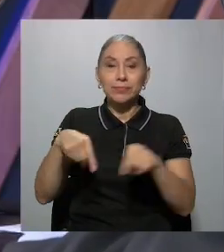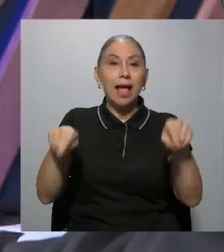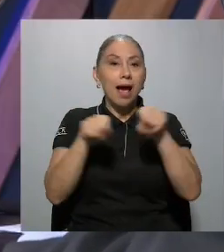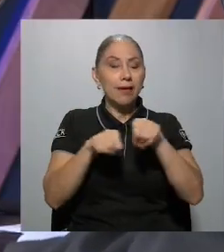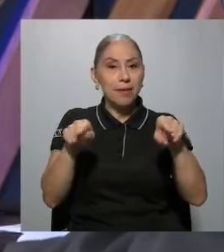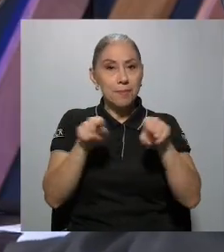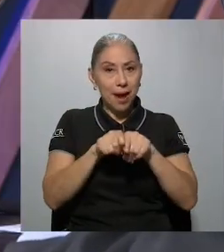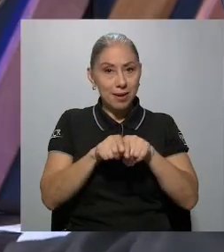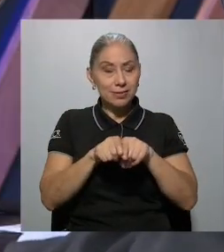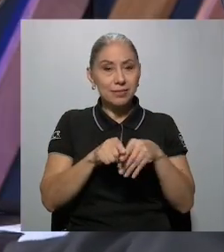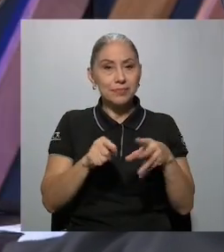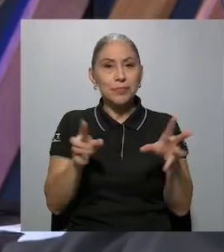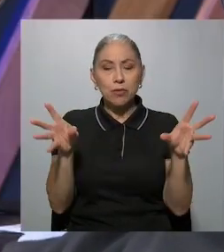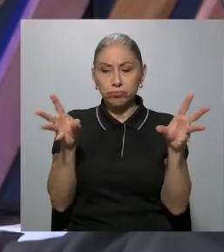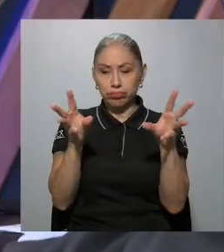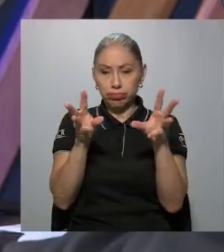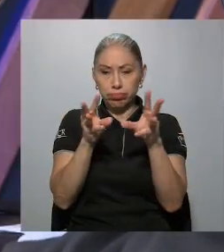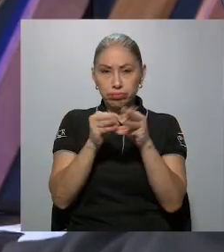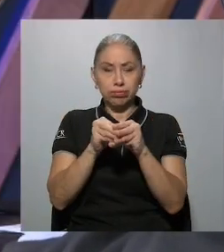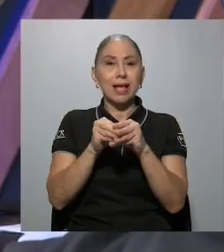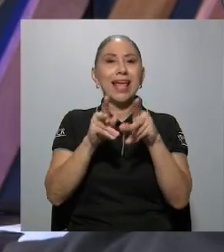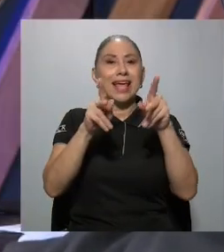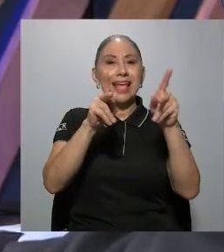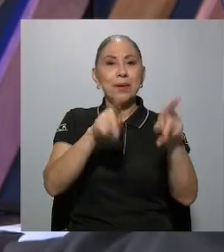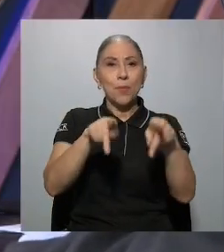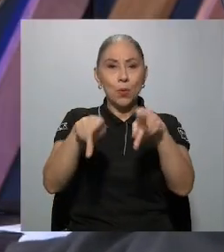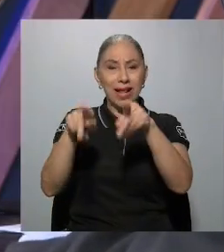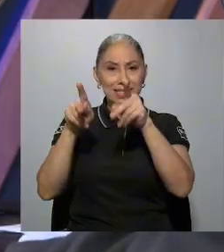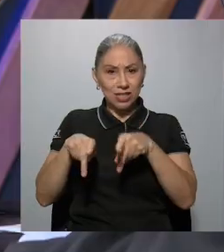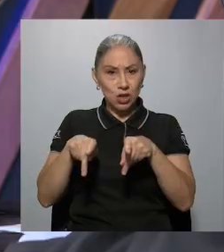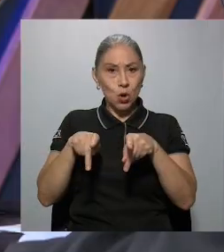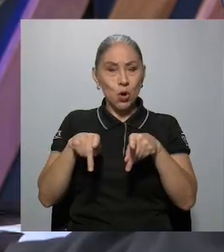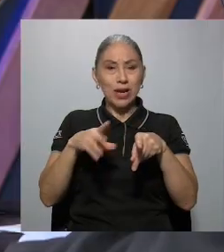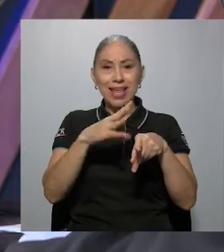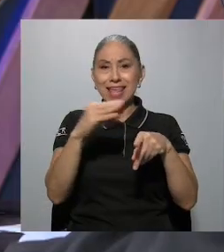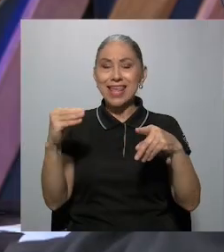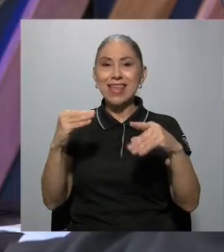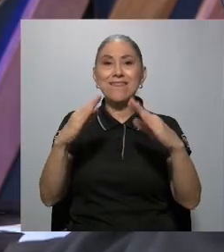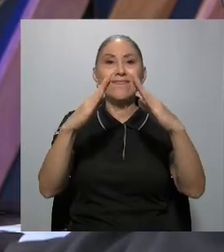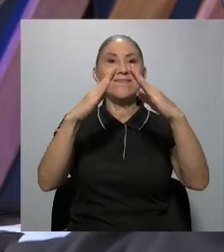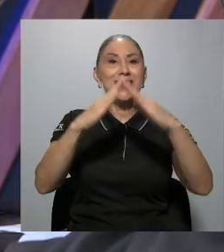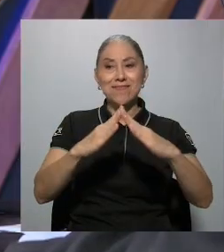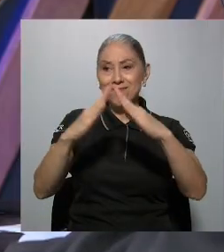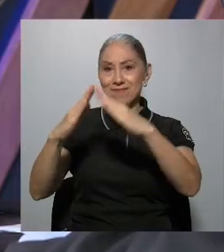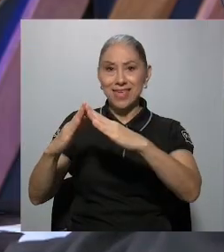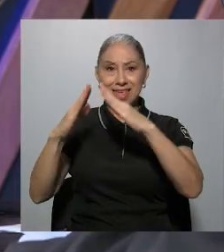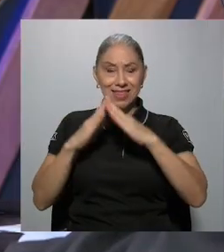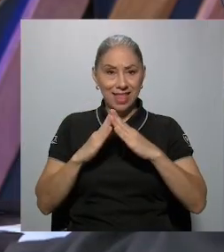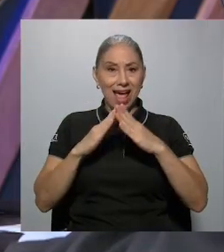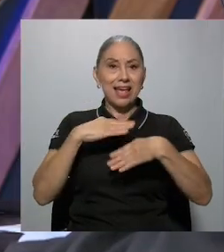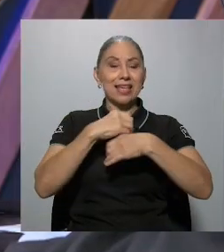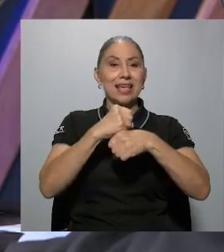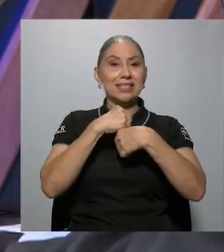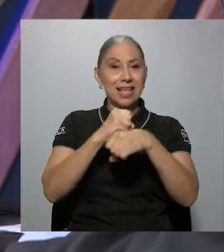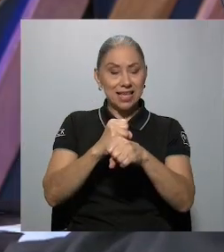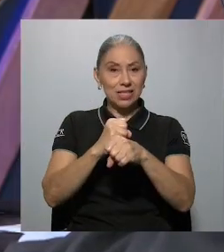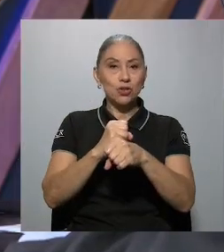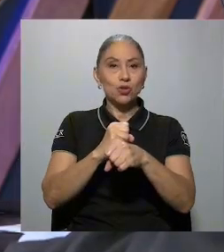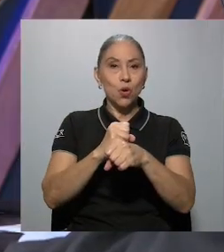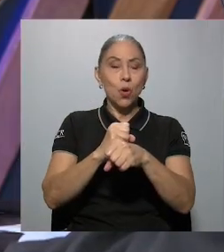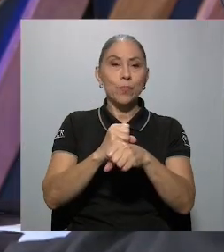2022. Además, la estimación de población que se hizo y vivienda, de población y